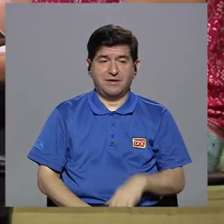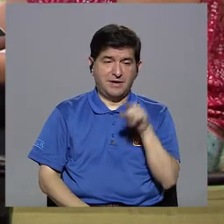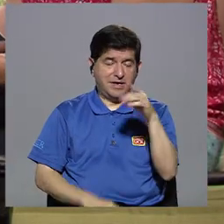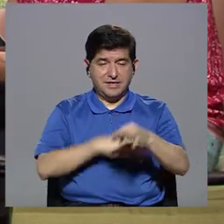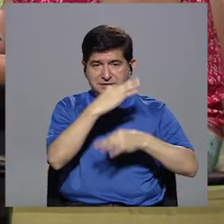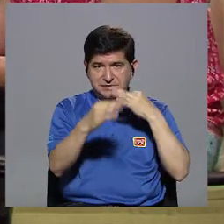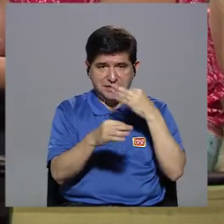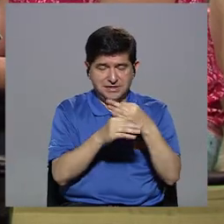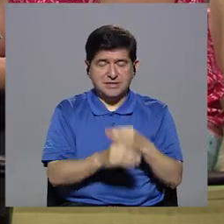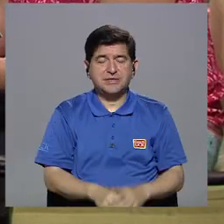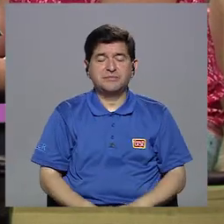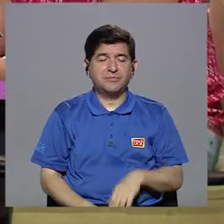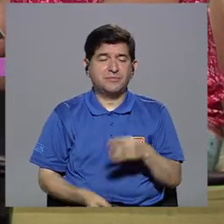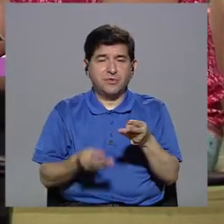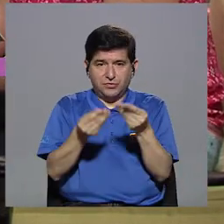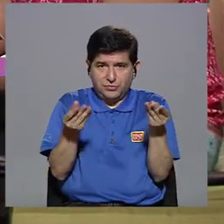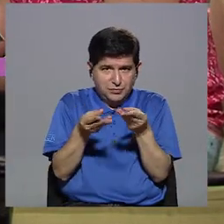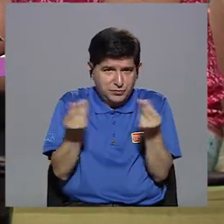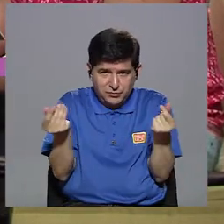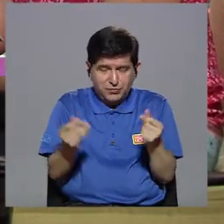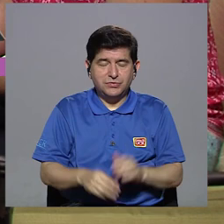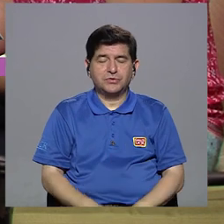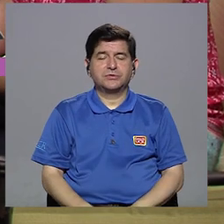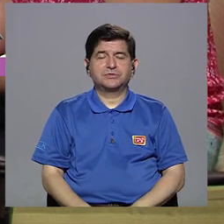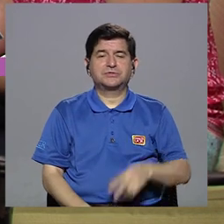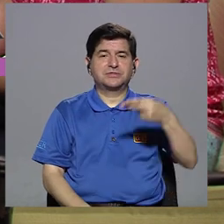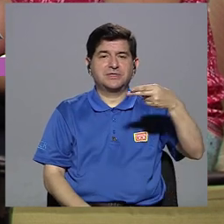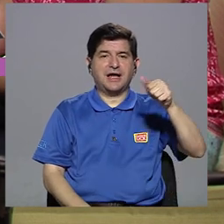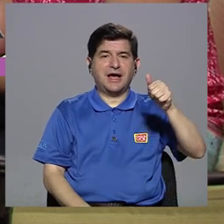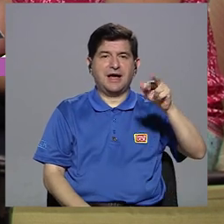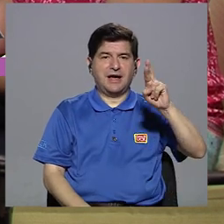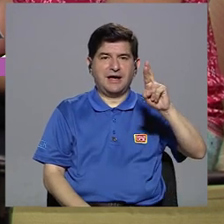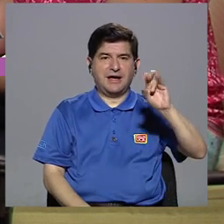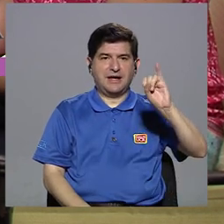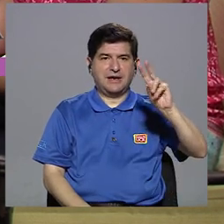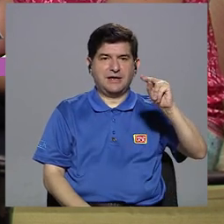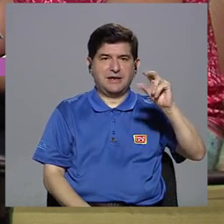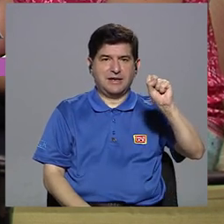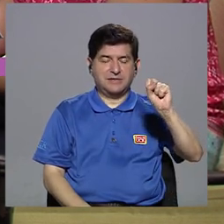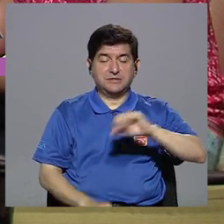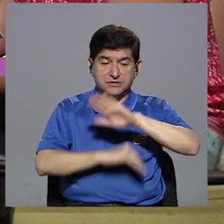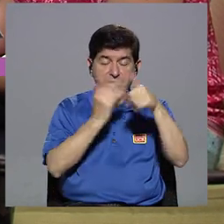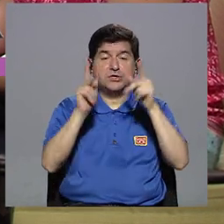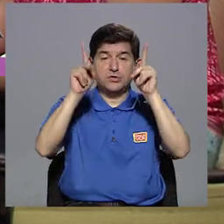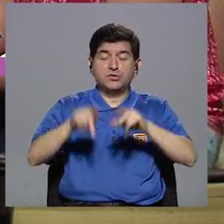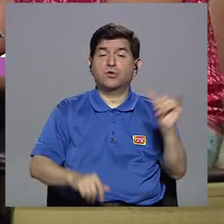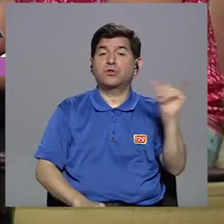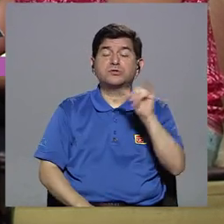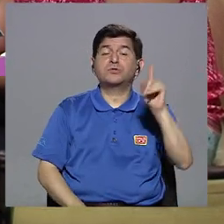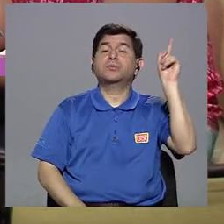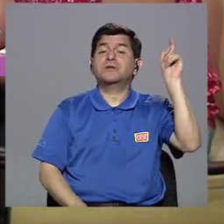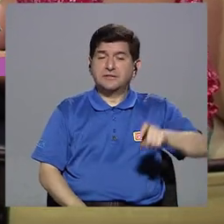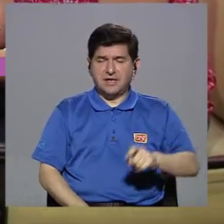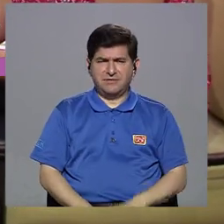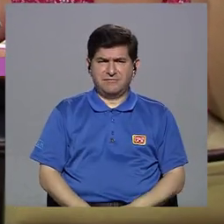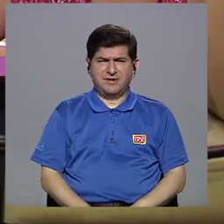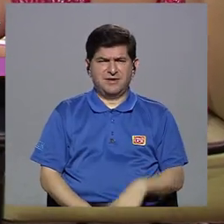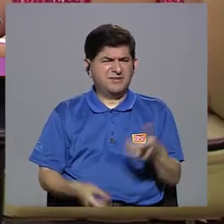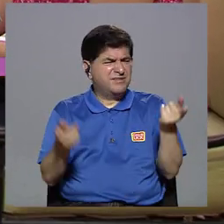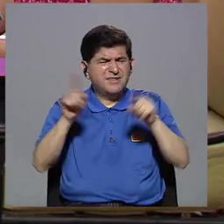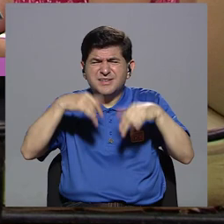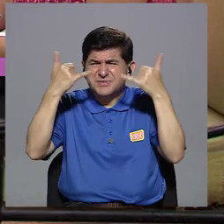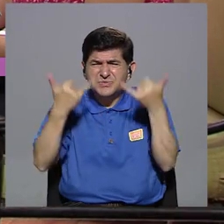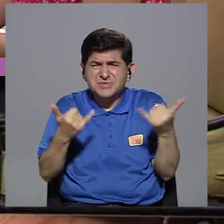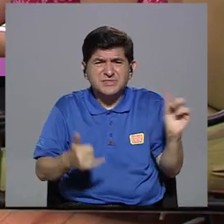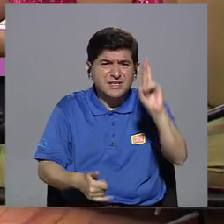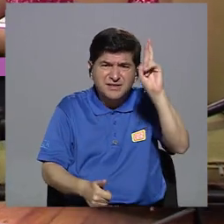los carbohidratos limitar las harinas y esa debería ser la dieta de todo el mundo porque qué es lo que